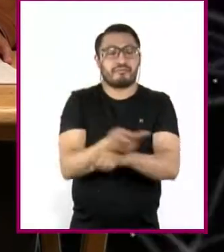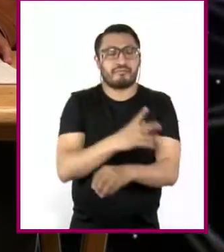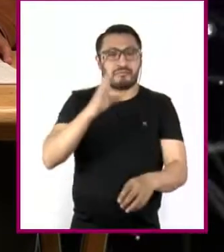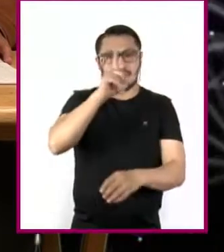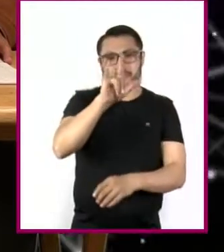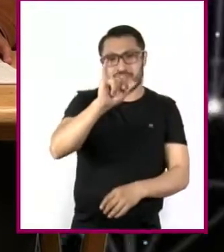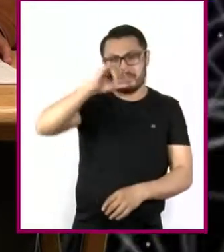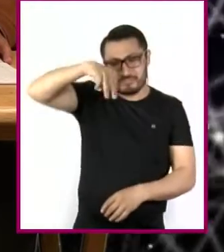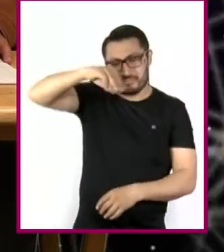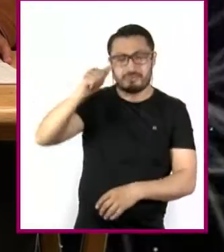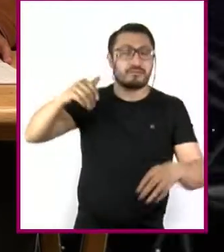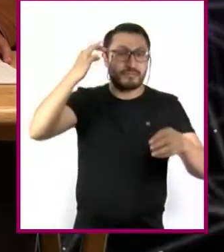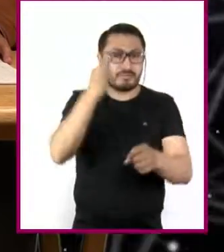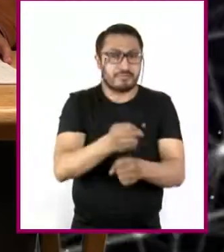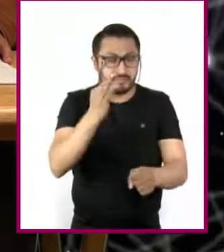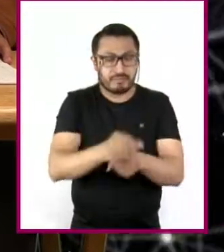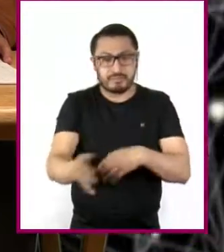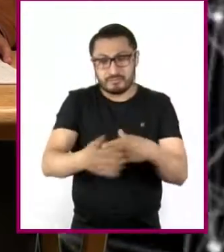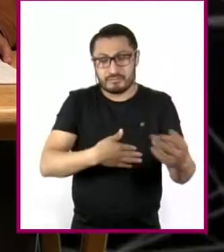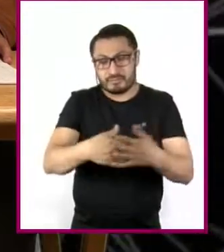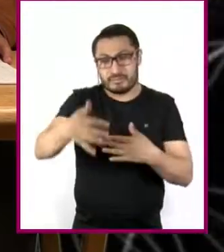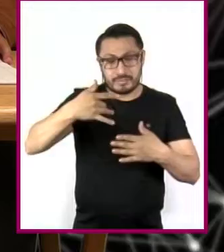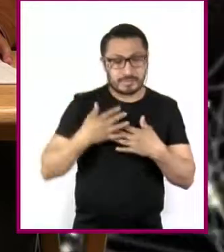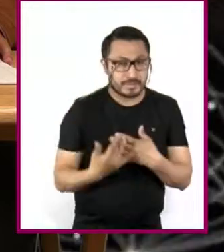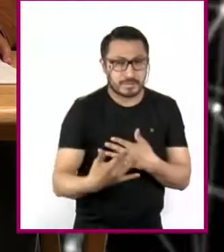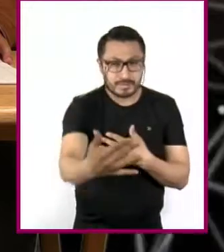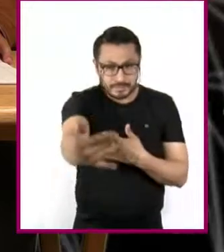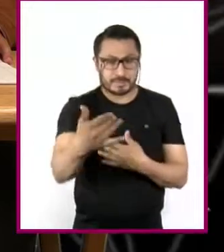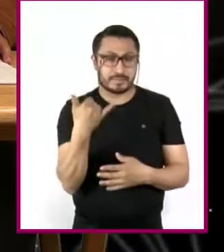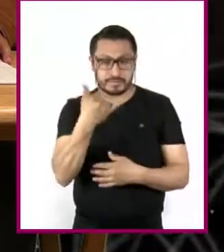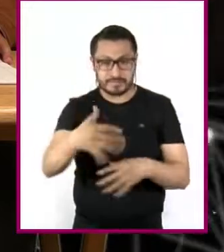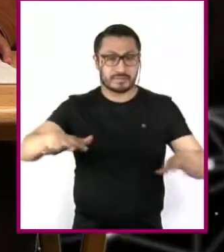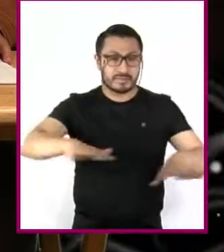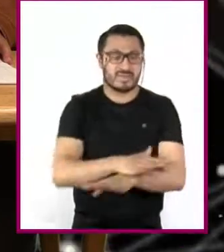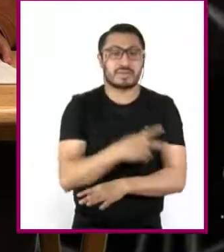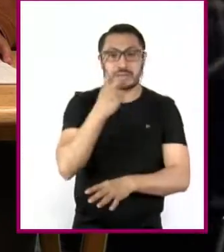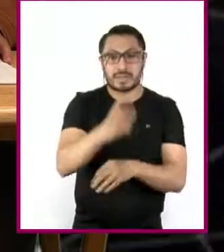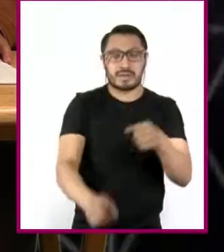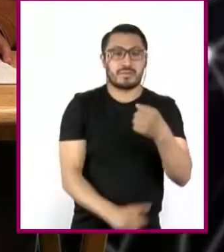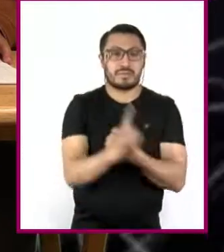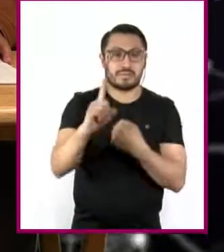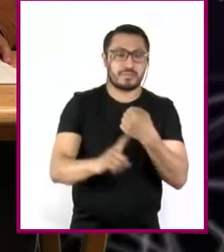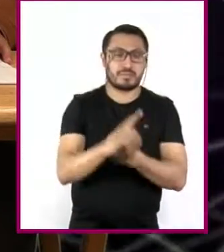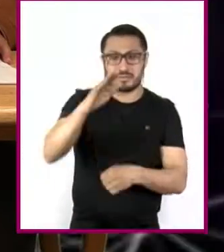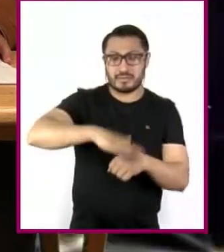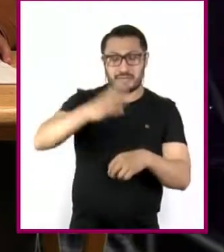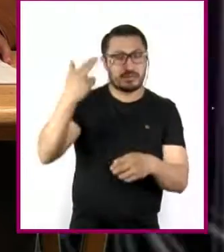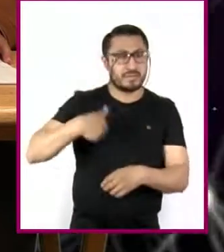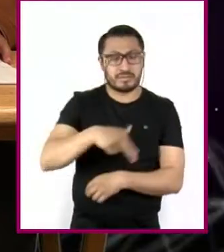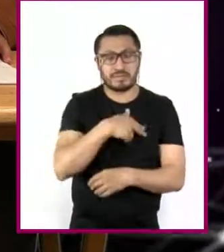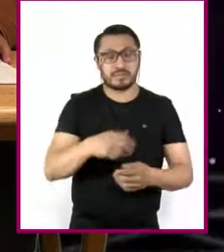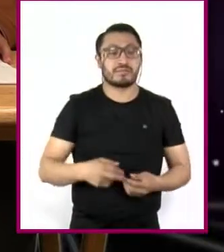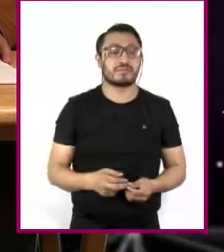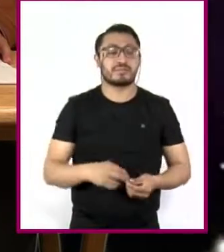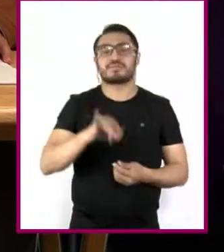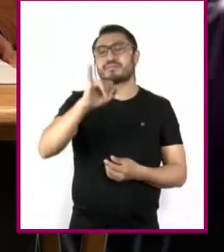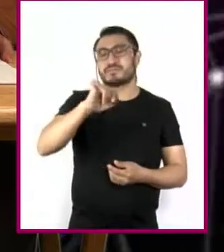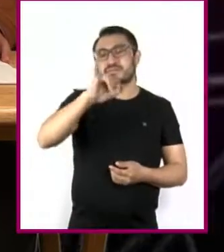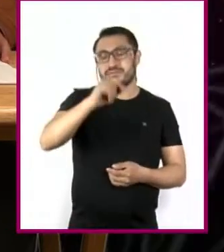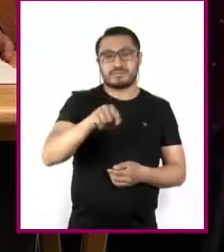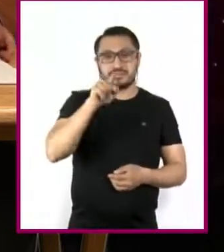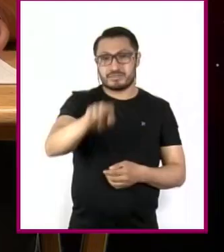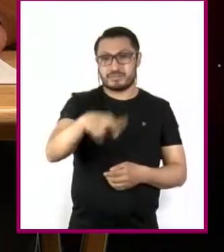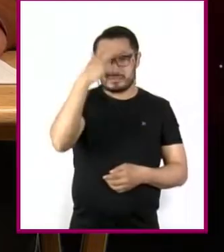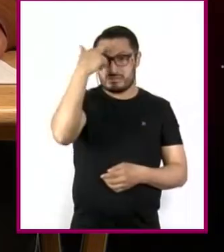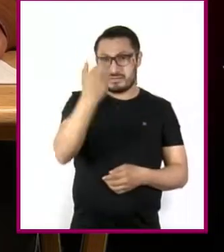actual y el cambio climático. Ese es el problema más grande al que nos hemos enfrentado como especie. Sí, Mati, tienes